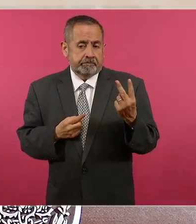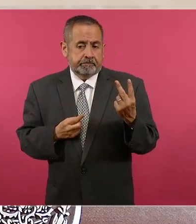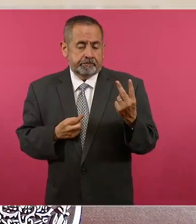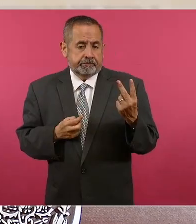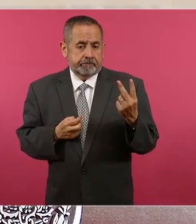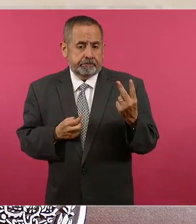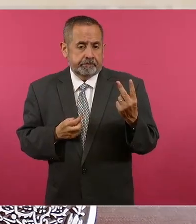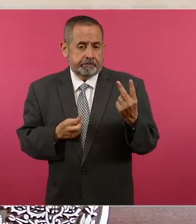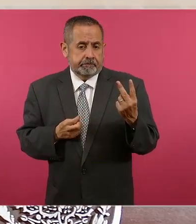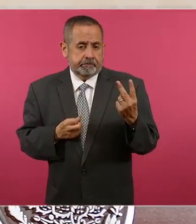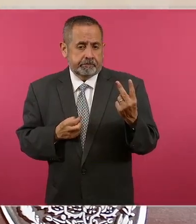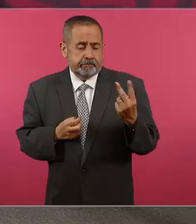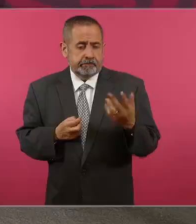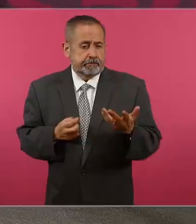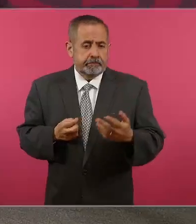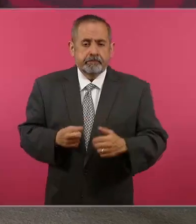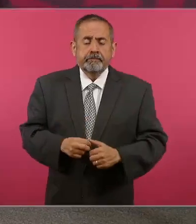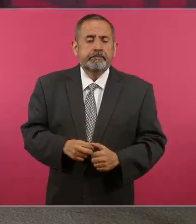porque aunque